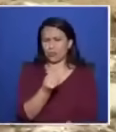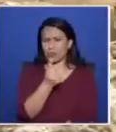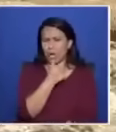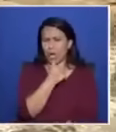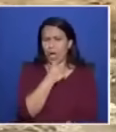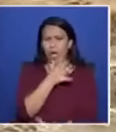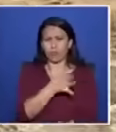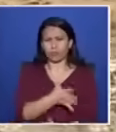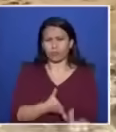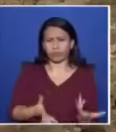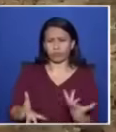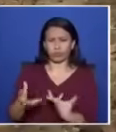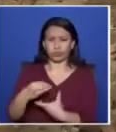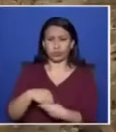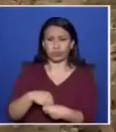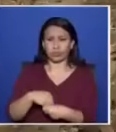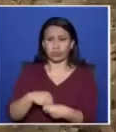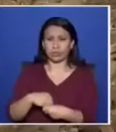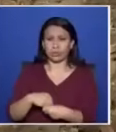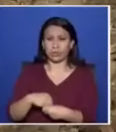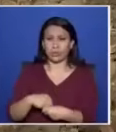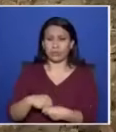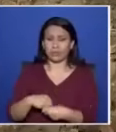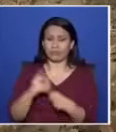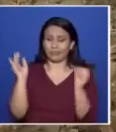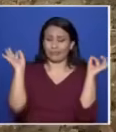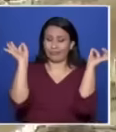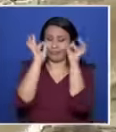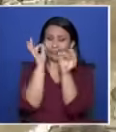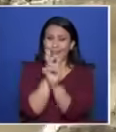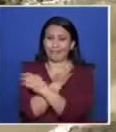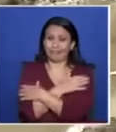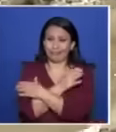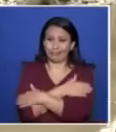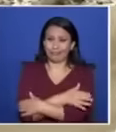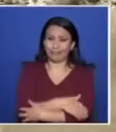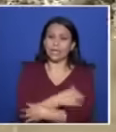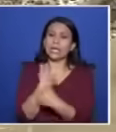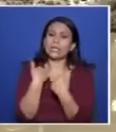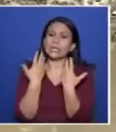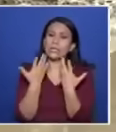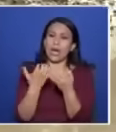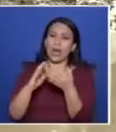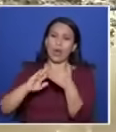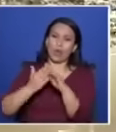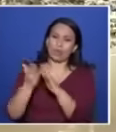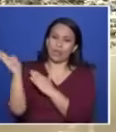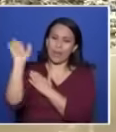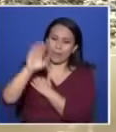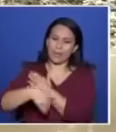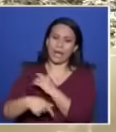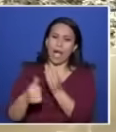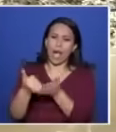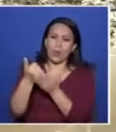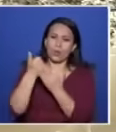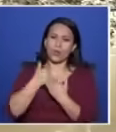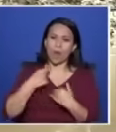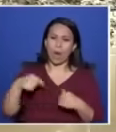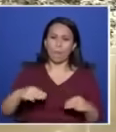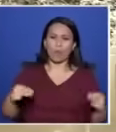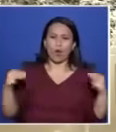en mejores condiciones y sin criaderos de mosquitos es el anhelo de esta comunidad de Monte Sinaí.